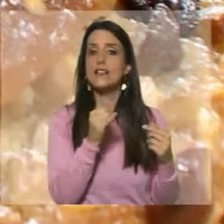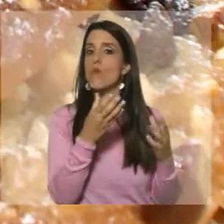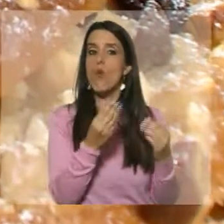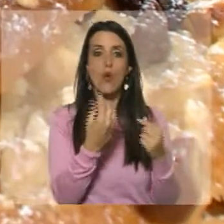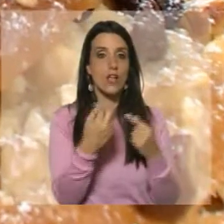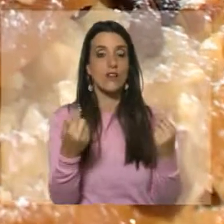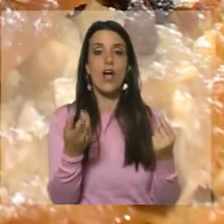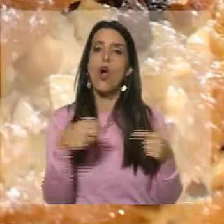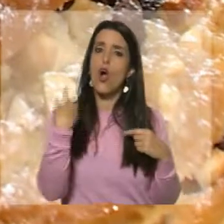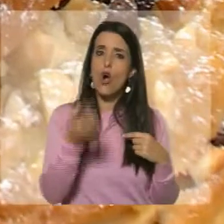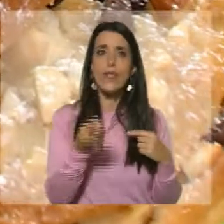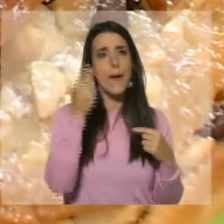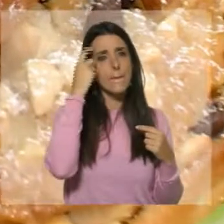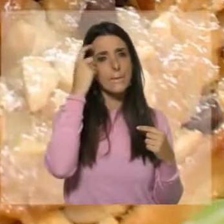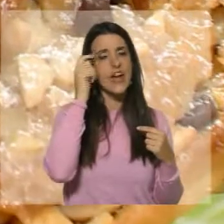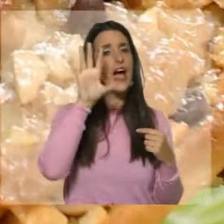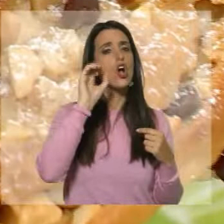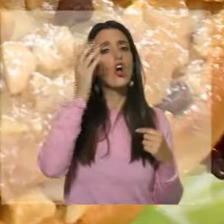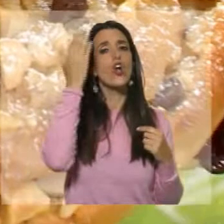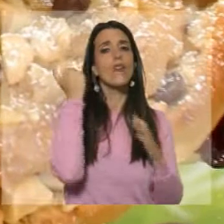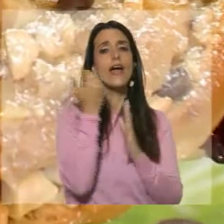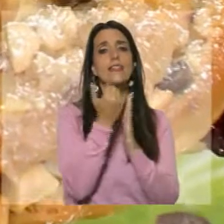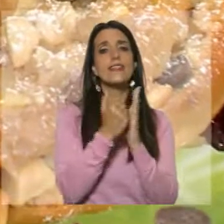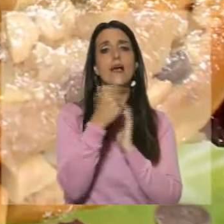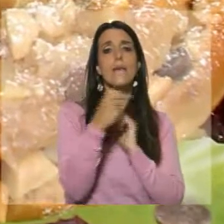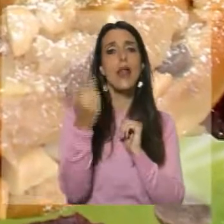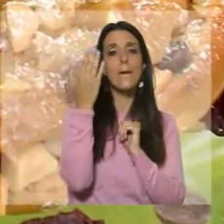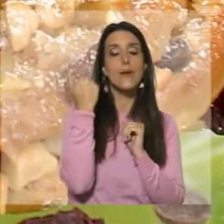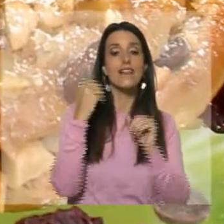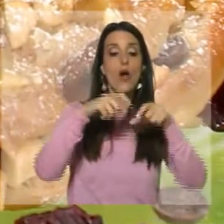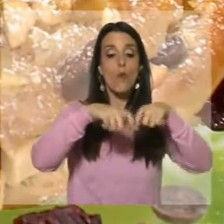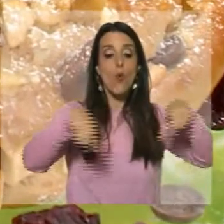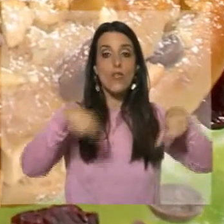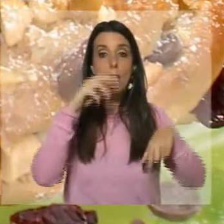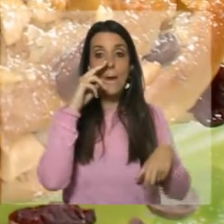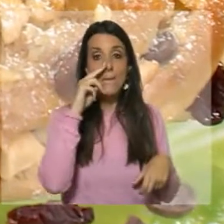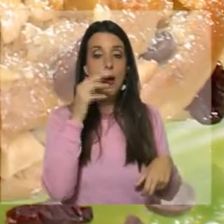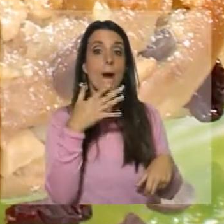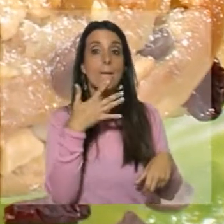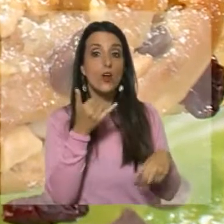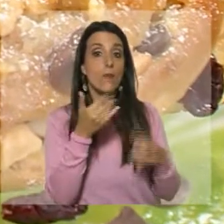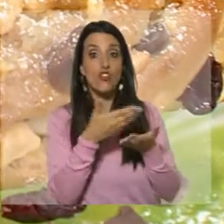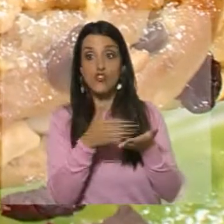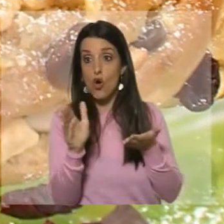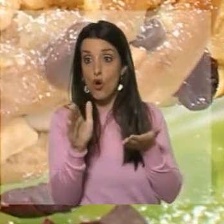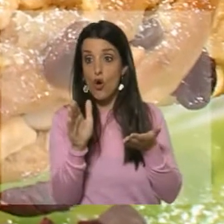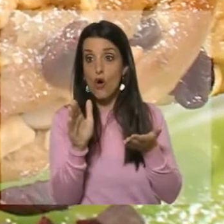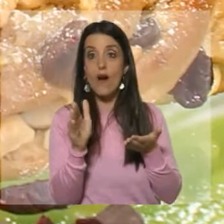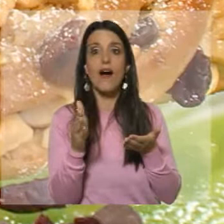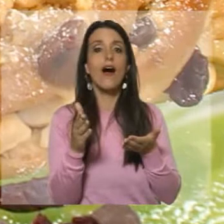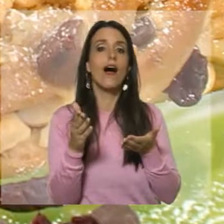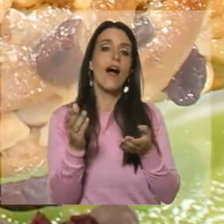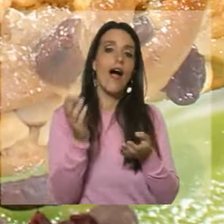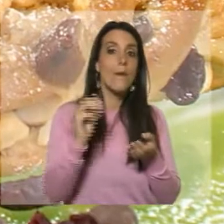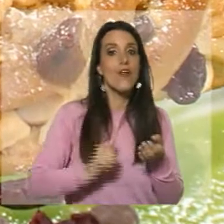deli. Y otra cosa es que yo estaba pensando, ¿te acuerdas la receta que hicimos la semana pasada del budín de pan? Sí. Por ejemplo, hacer rosca, te sobra. Sí. Y la pones en el